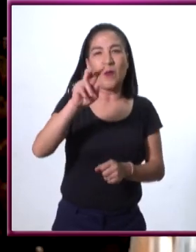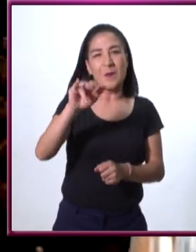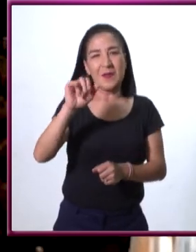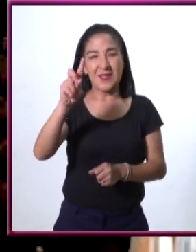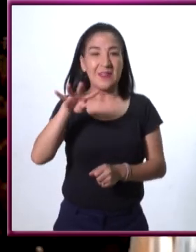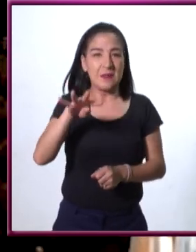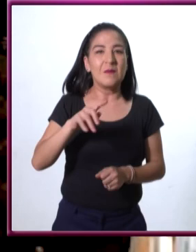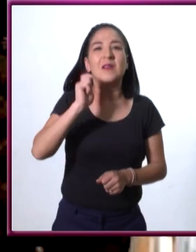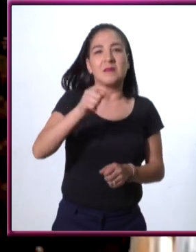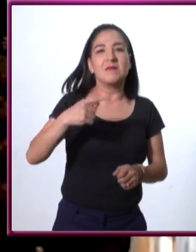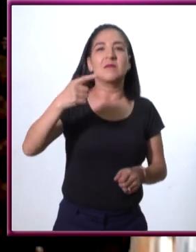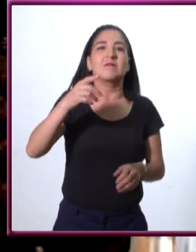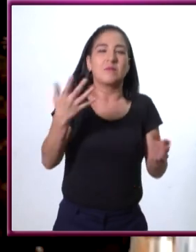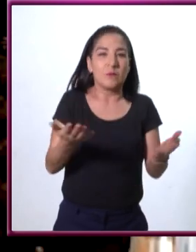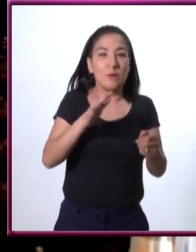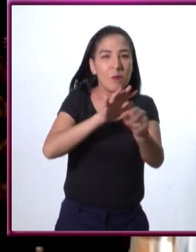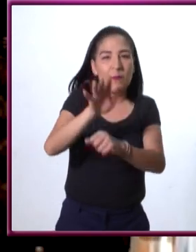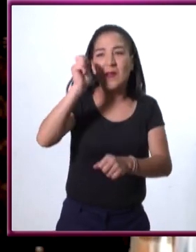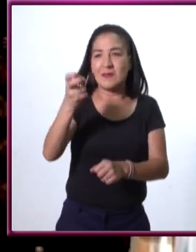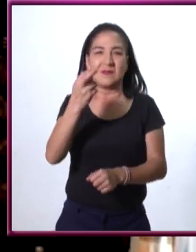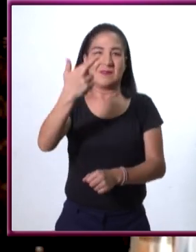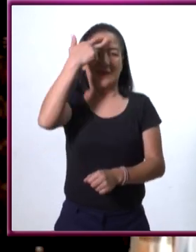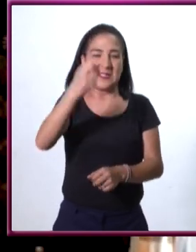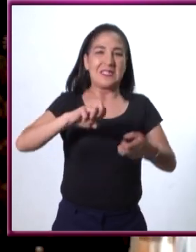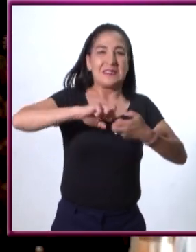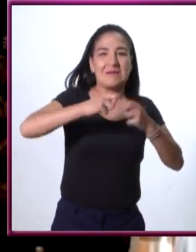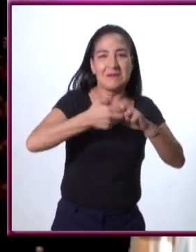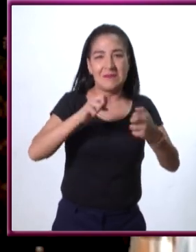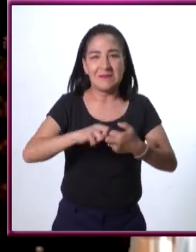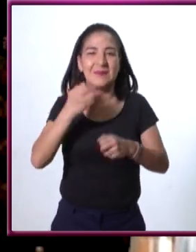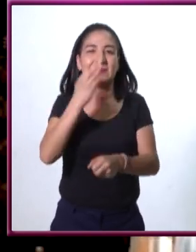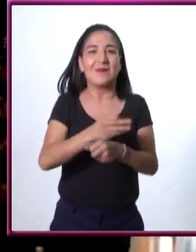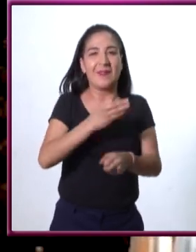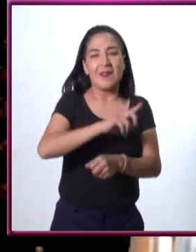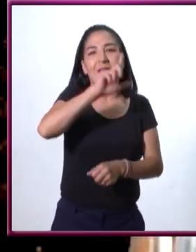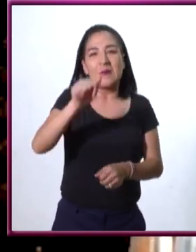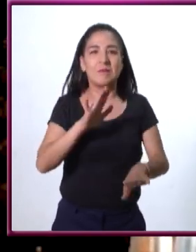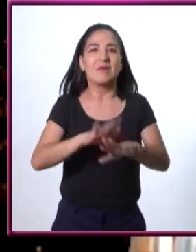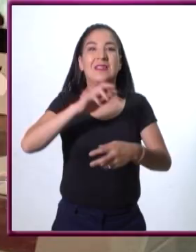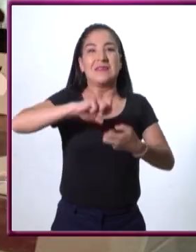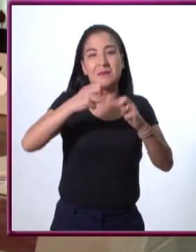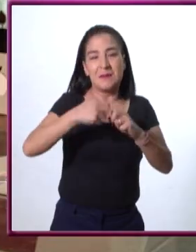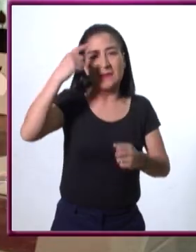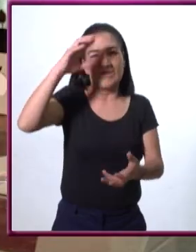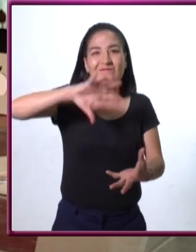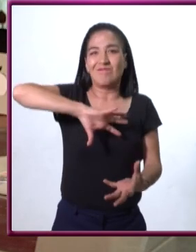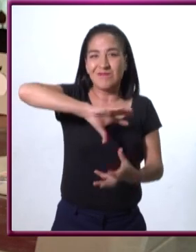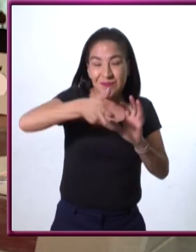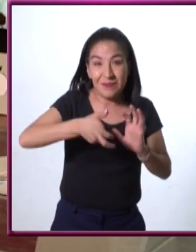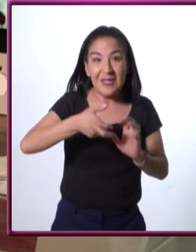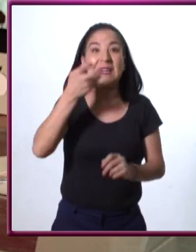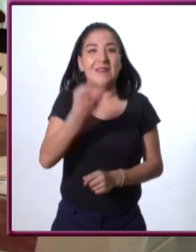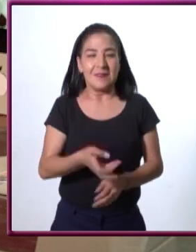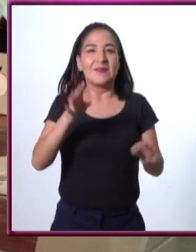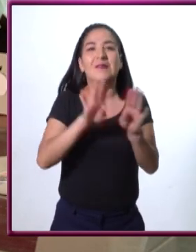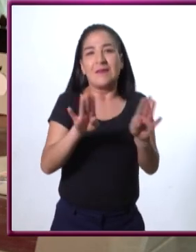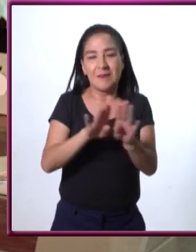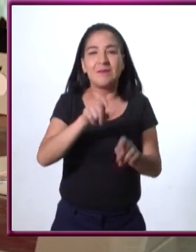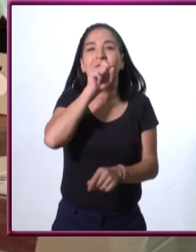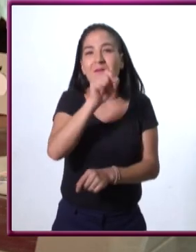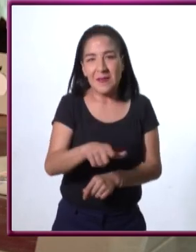enseñarnos a identificar los aciertos. Cuando las personas nos portamos mal, decimos, ¿verdad? Entre comillas, cuando